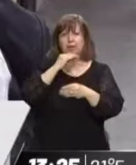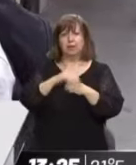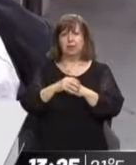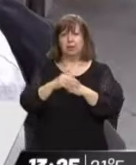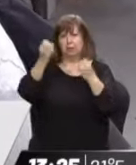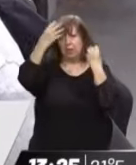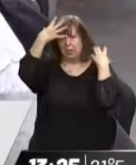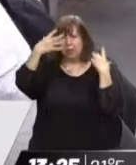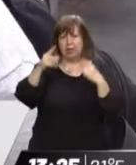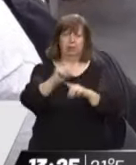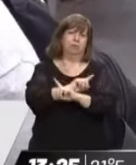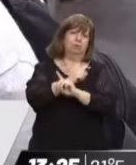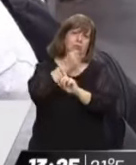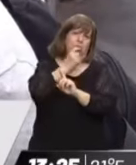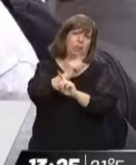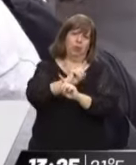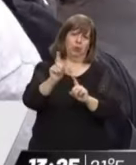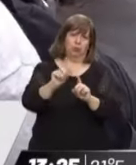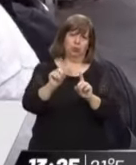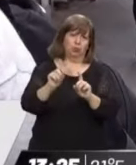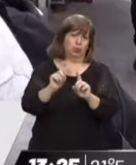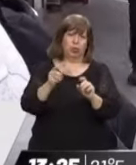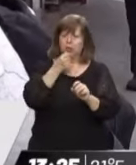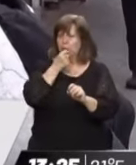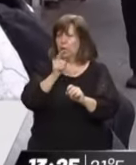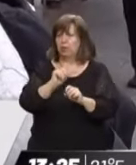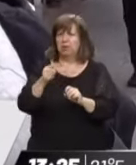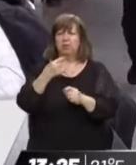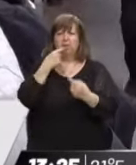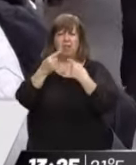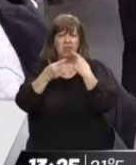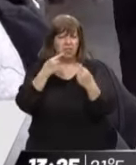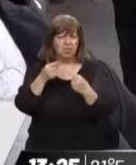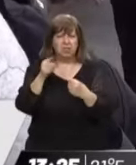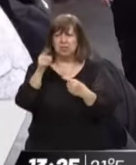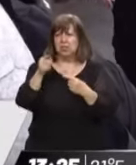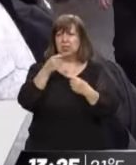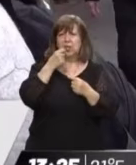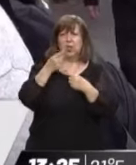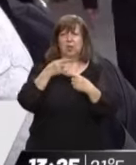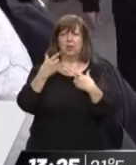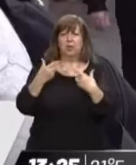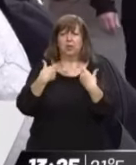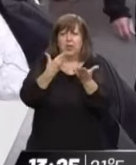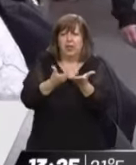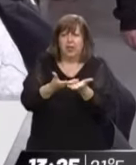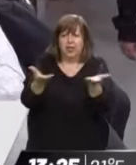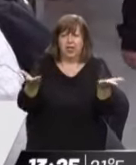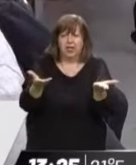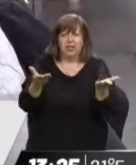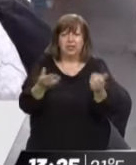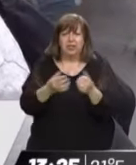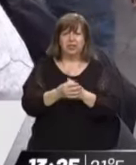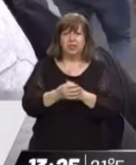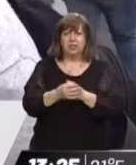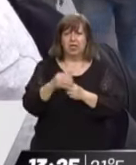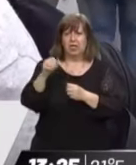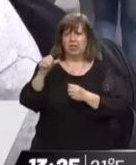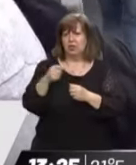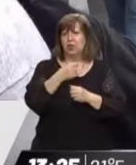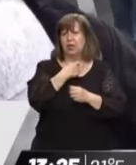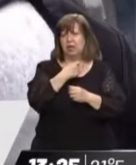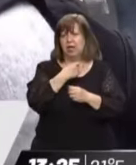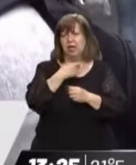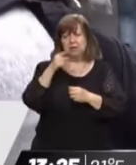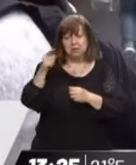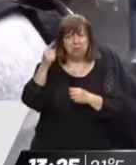que gane Milei. ¿Por qué? Porque no me gusta lo que dice, no me gusta lo que ofreció, y si estamos mal no quería estar peor. Y no